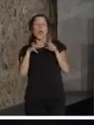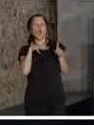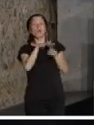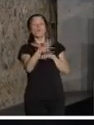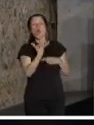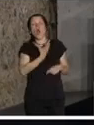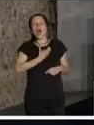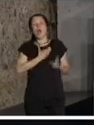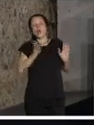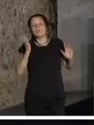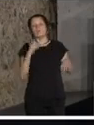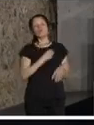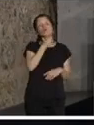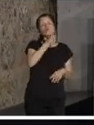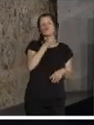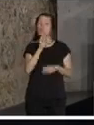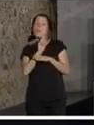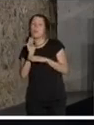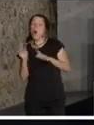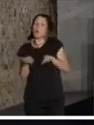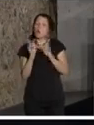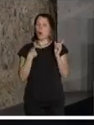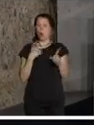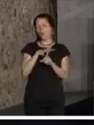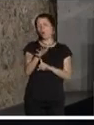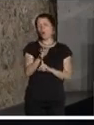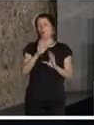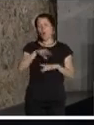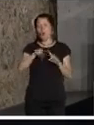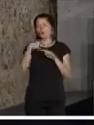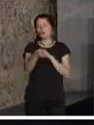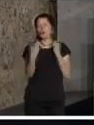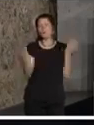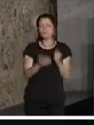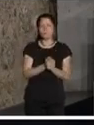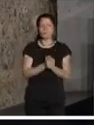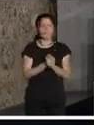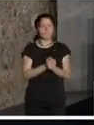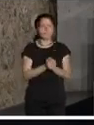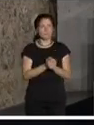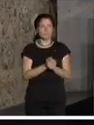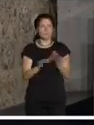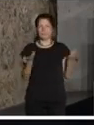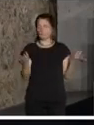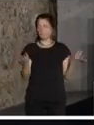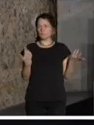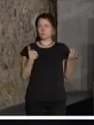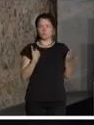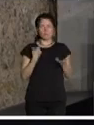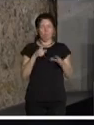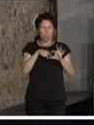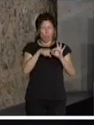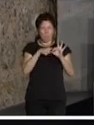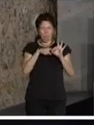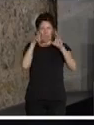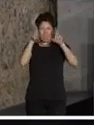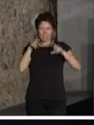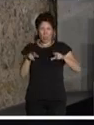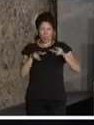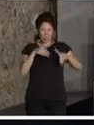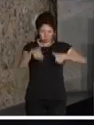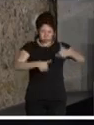tenían los alcaldes de turno fueran del PP o del psoe y la consecuencia es que ahora vamos hacia una gran demanda de plazas por parte